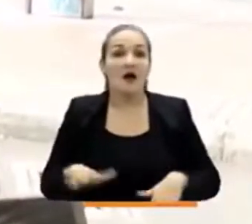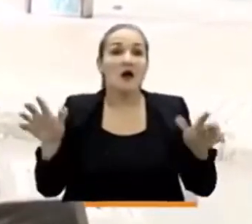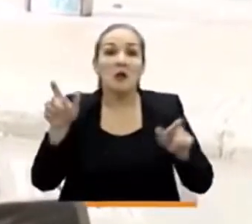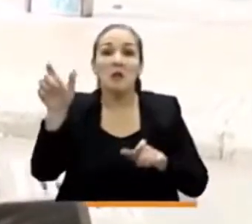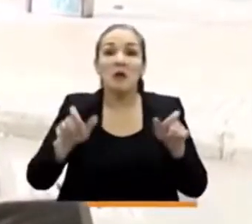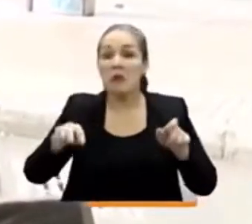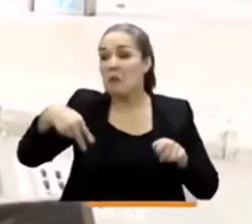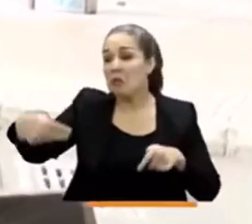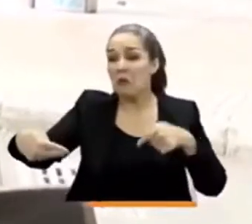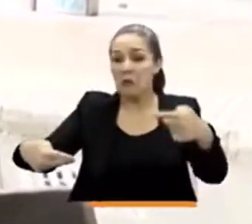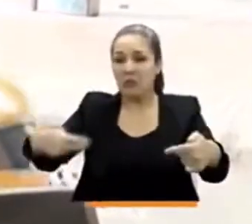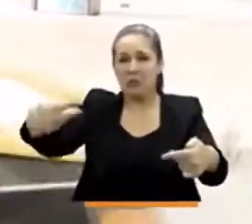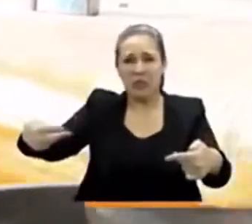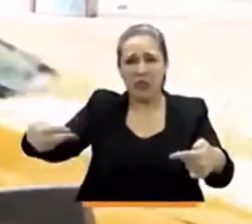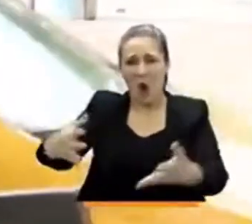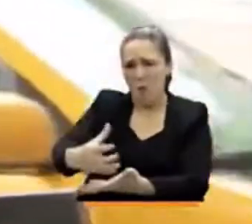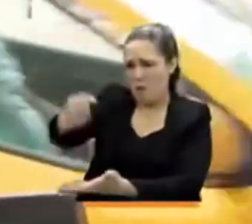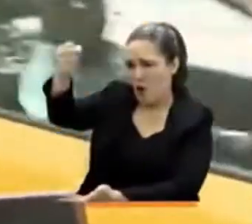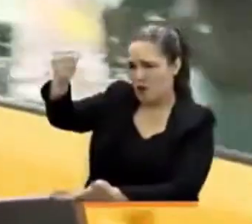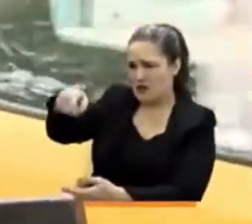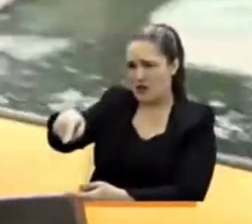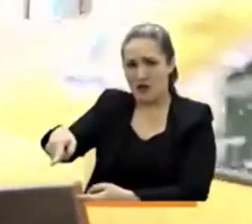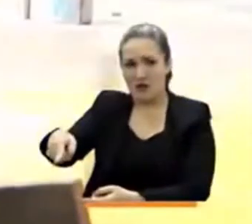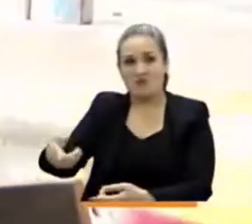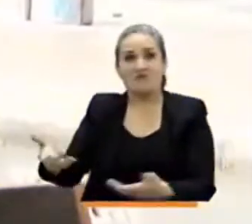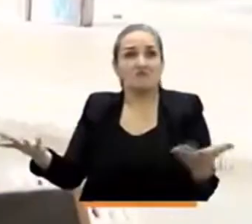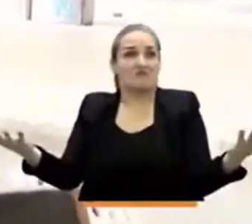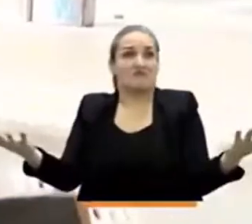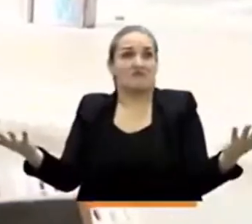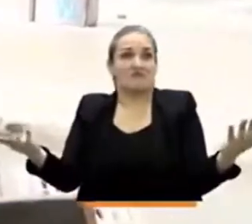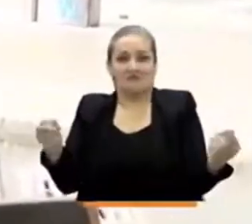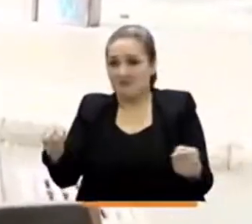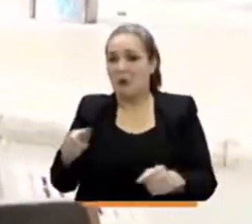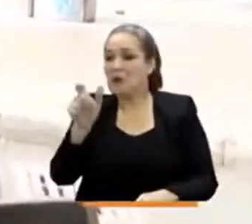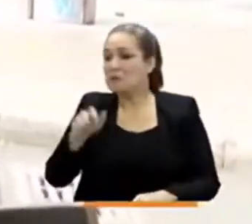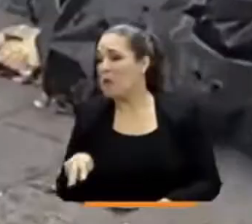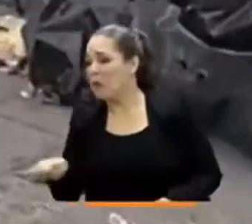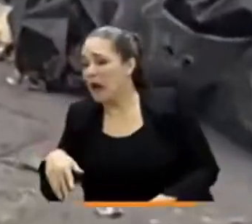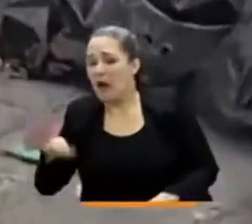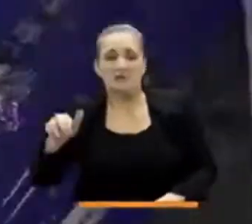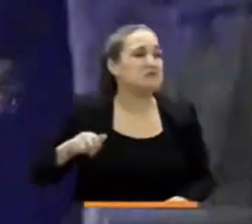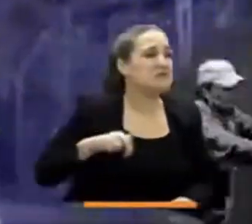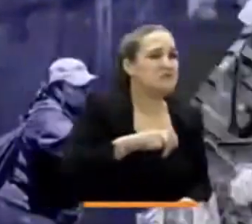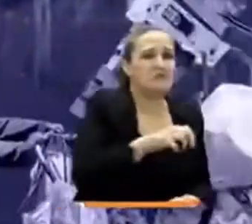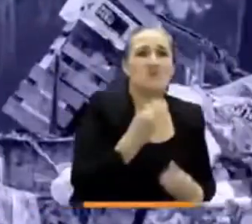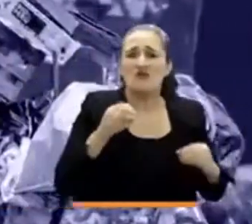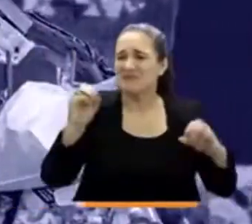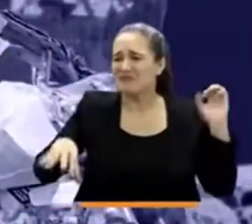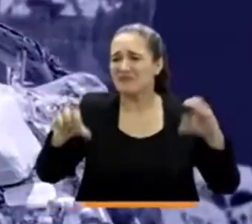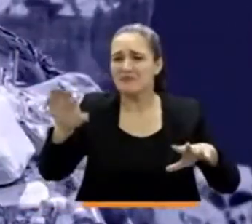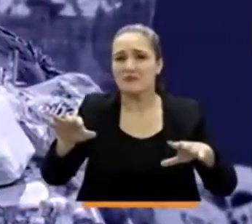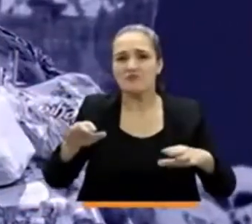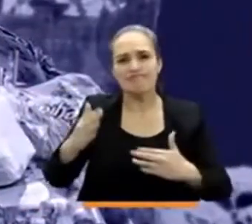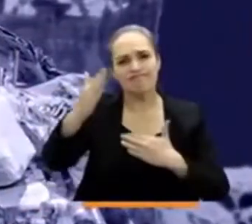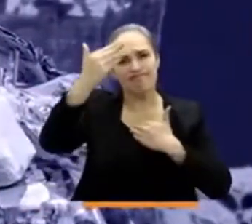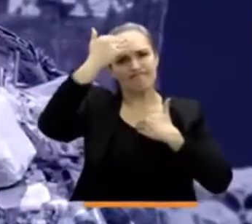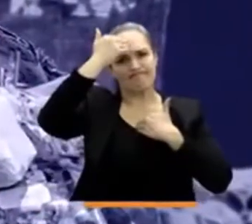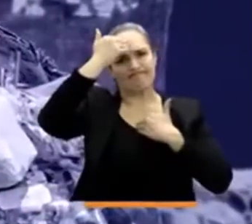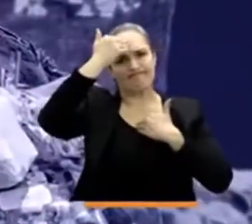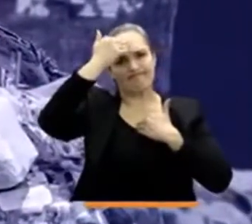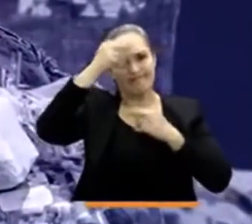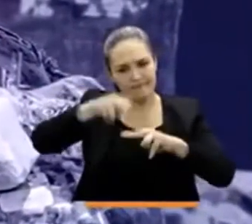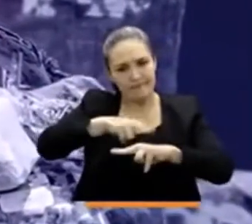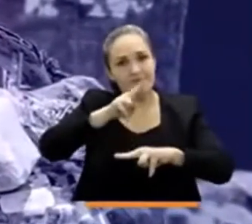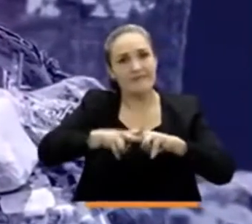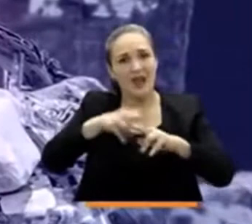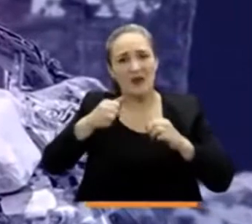botada, embolsada, pero uno mira y sigue derecho, ¿sí pilla? La falta de conciencia nos